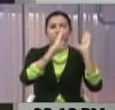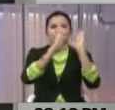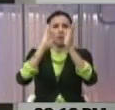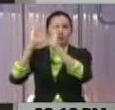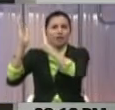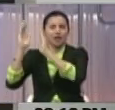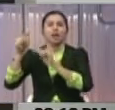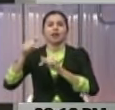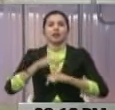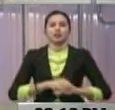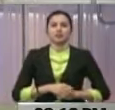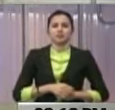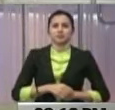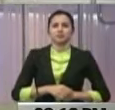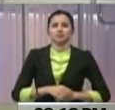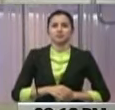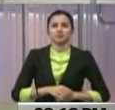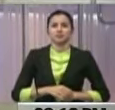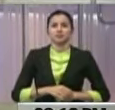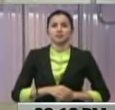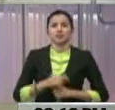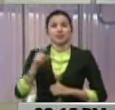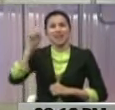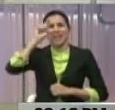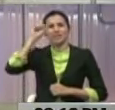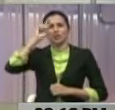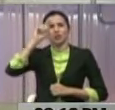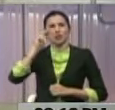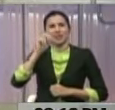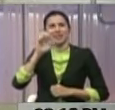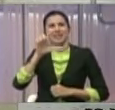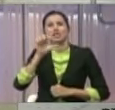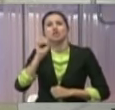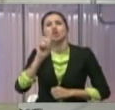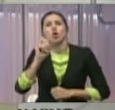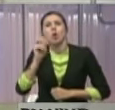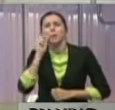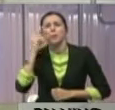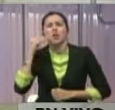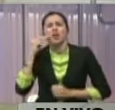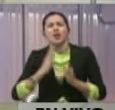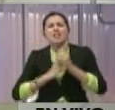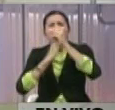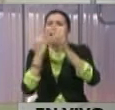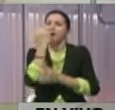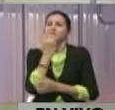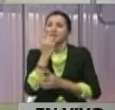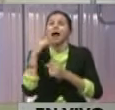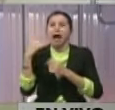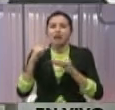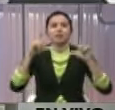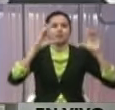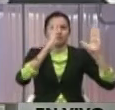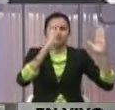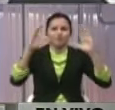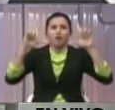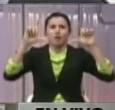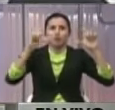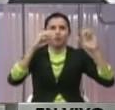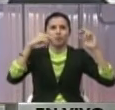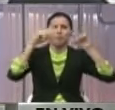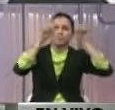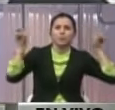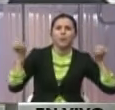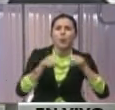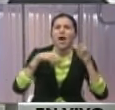Nelson Mandela. Allá está Nelson Mandela, sí señor. Aquí hay una colección de todos nuestros héroes africanos y caribeñistas. Este centro de